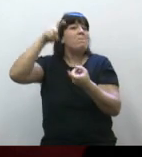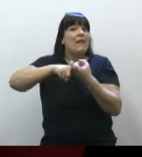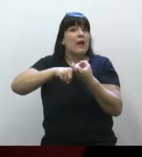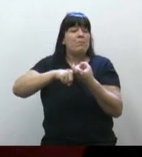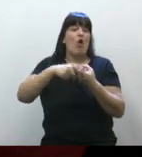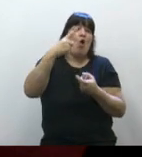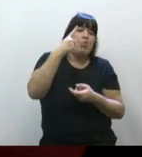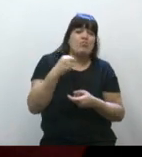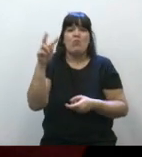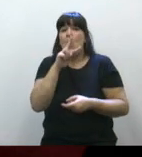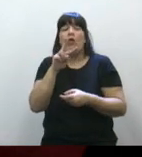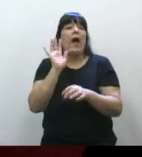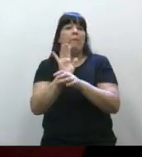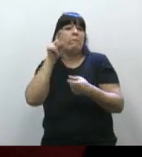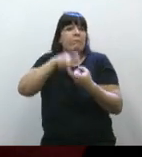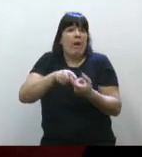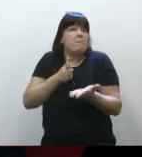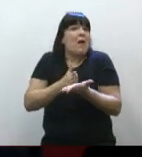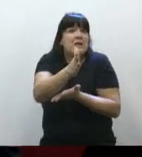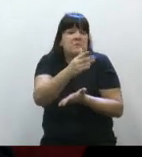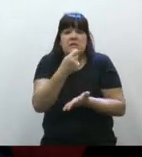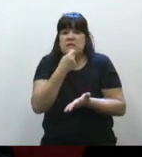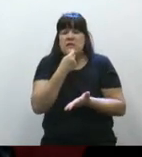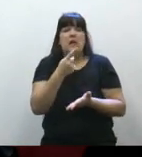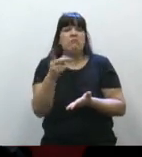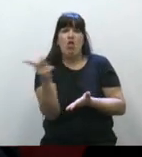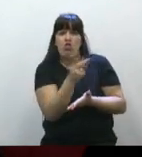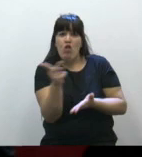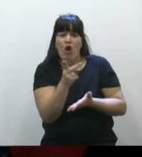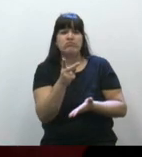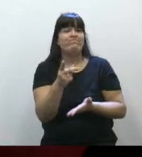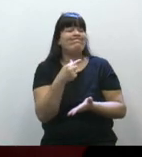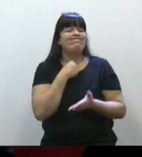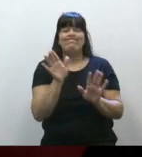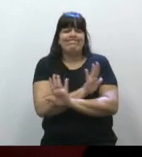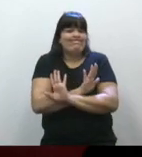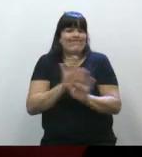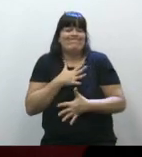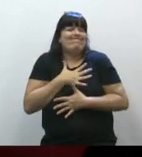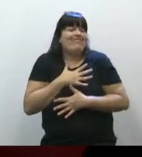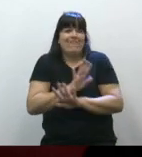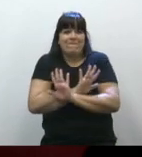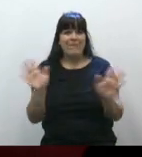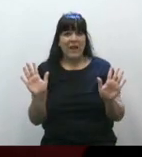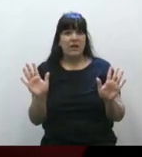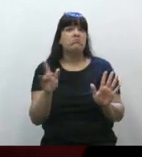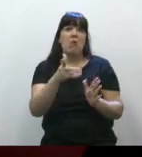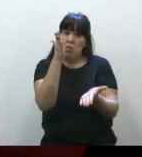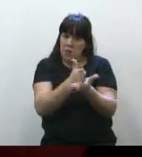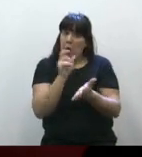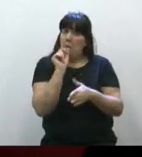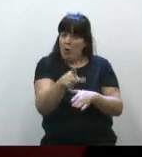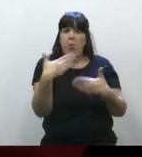humanos un hombre y una mujer no se quieren o en este caso personas del mismo sexo no se quiere tienen derecho a